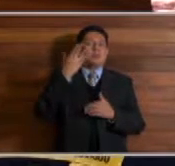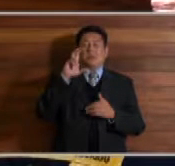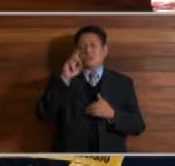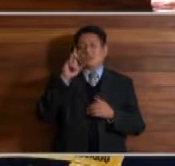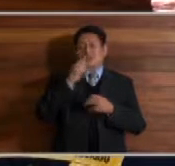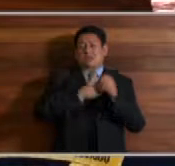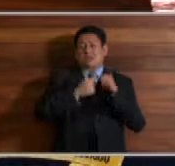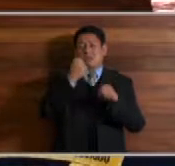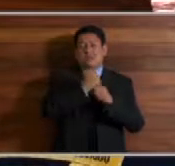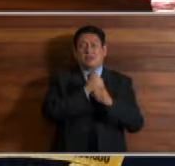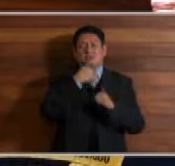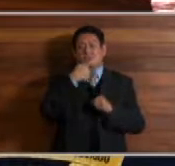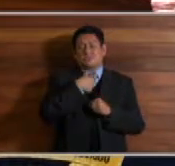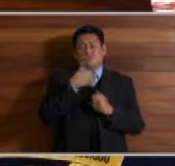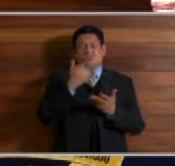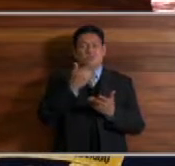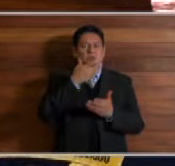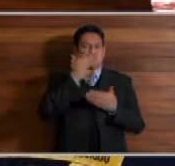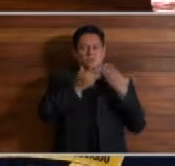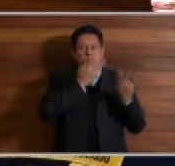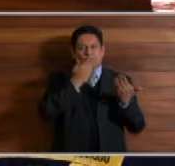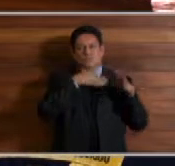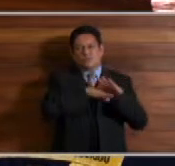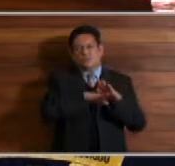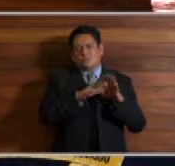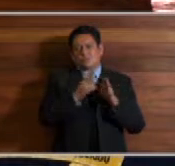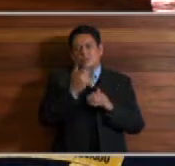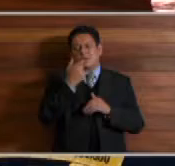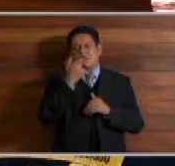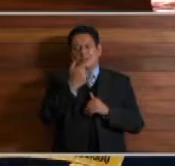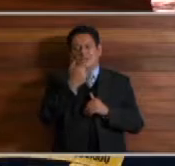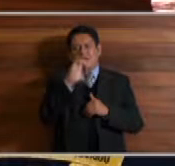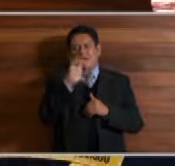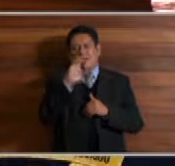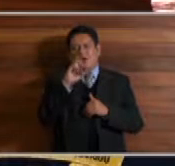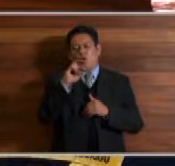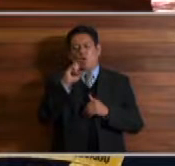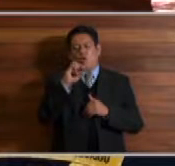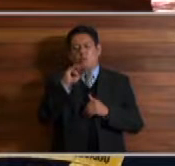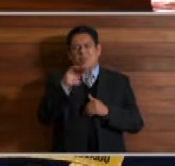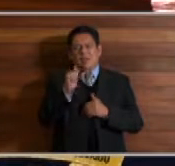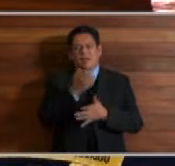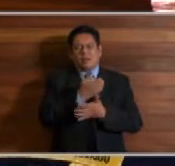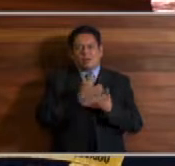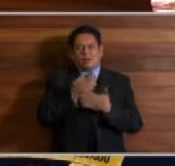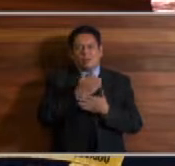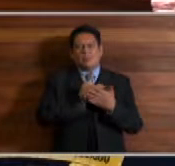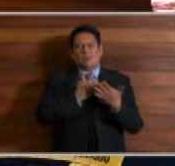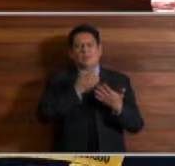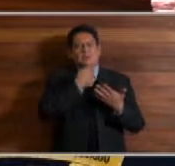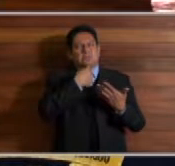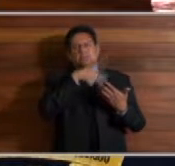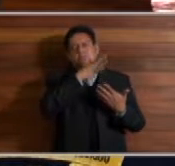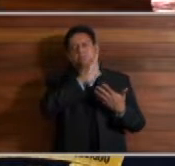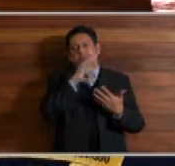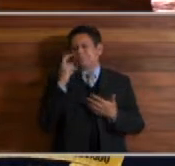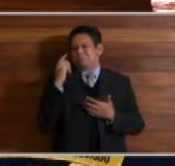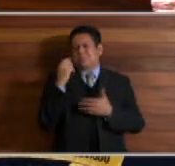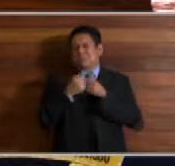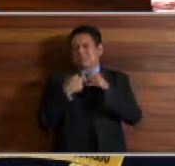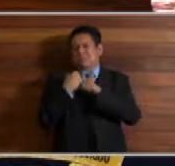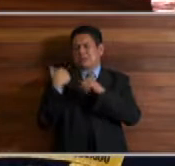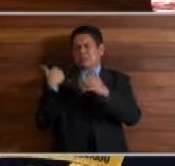30 años, ¿no? Entonces, yo voy a presentar mi perspectiva sobre la base de mi